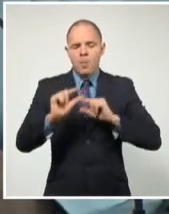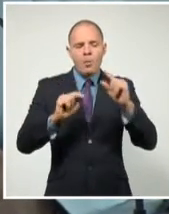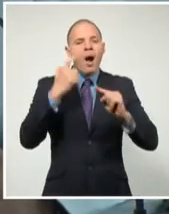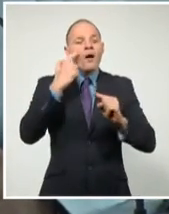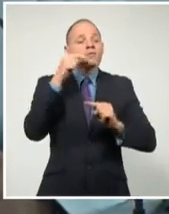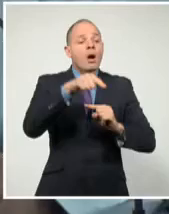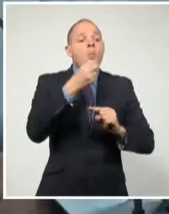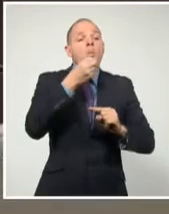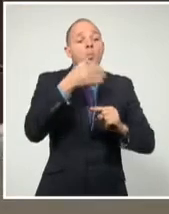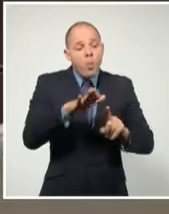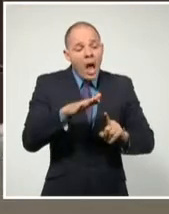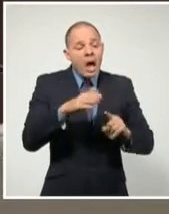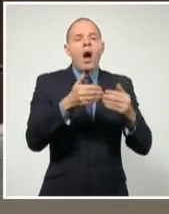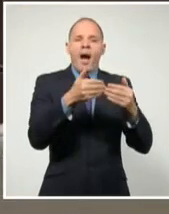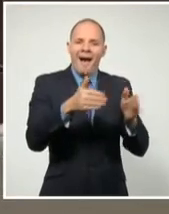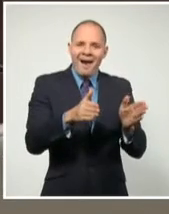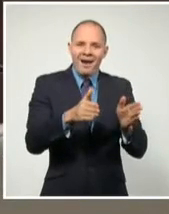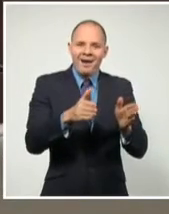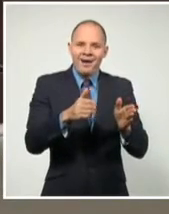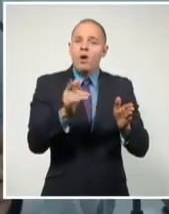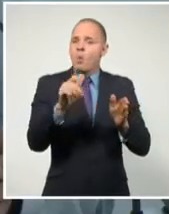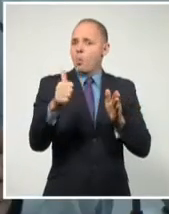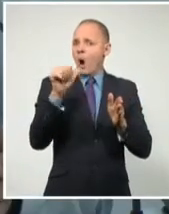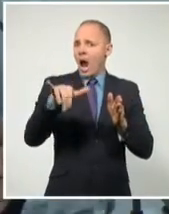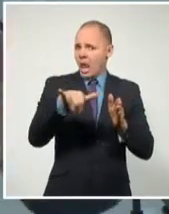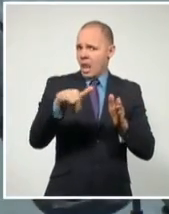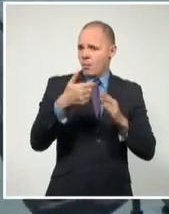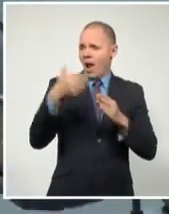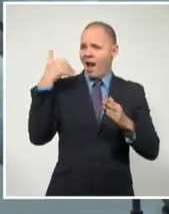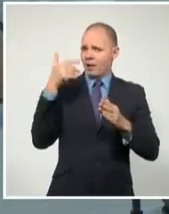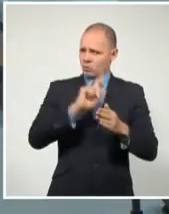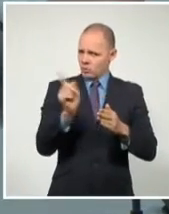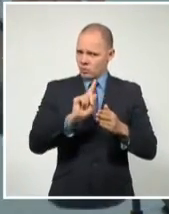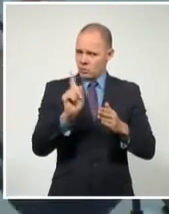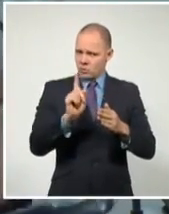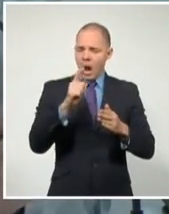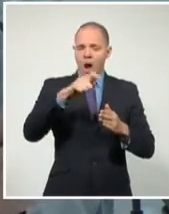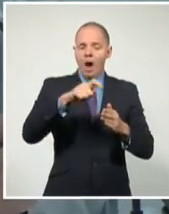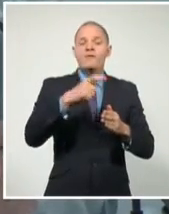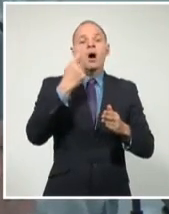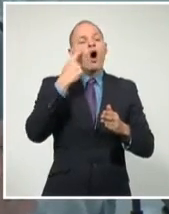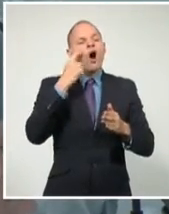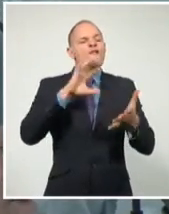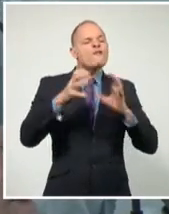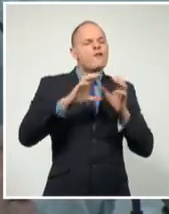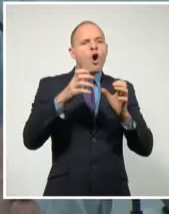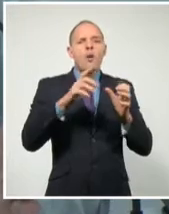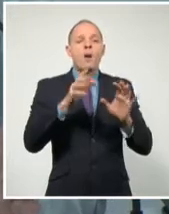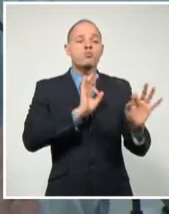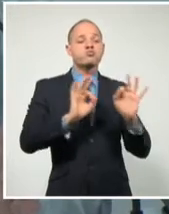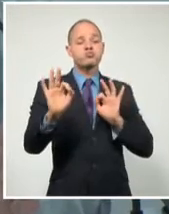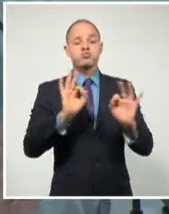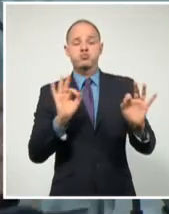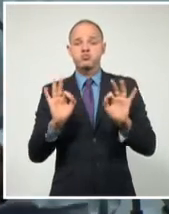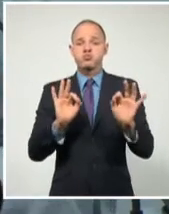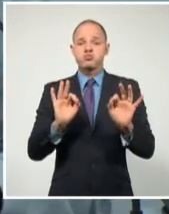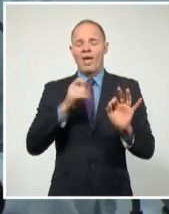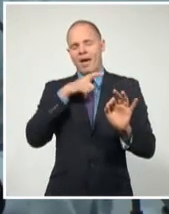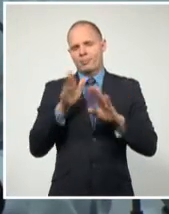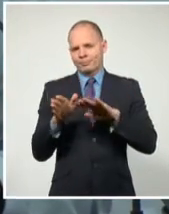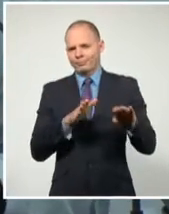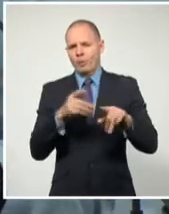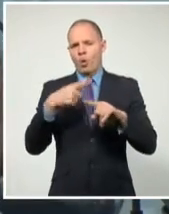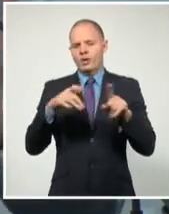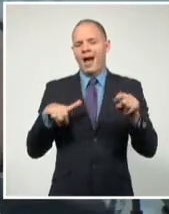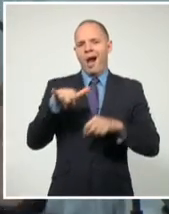abriendo, pero no igual que antes. Y cuando abramos el aeropuerto, por lo menos durante un tiempo, no será igual que antes. Habrá que